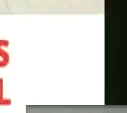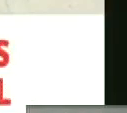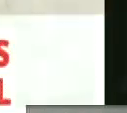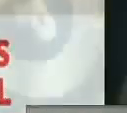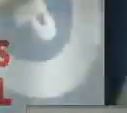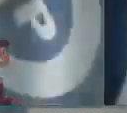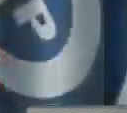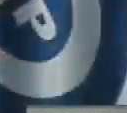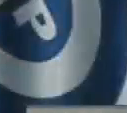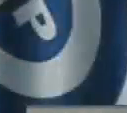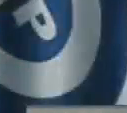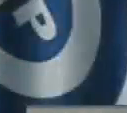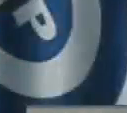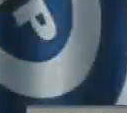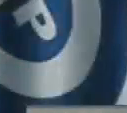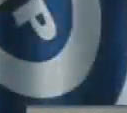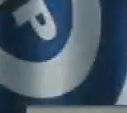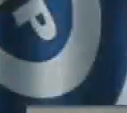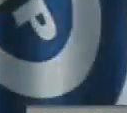calibre del material encontrado.